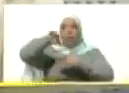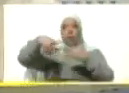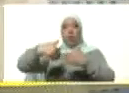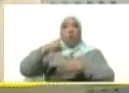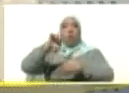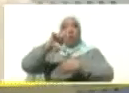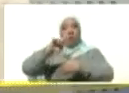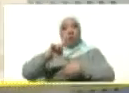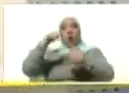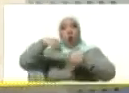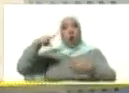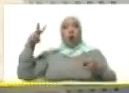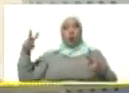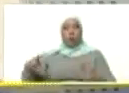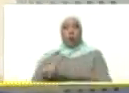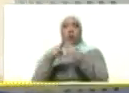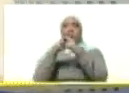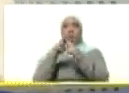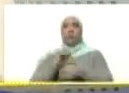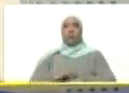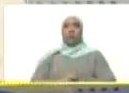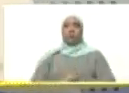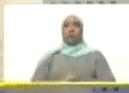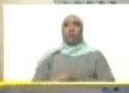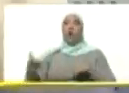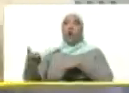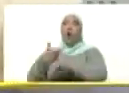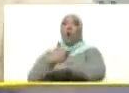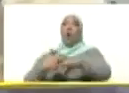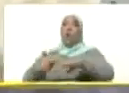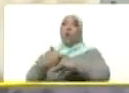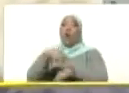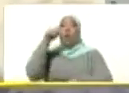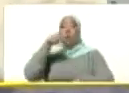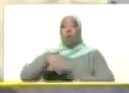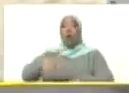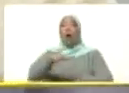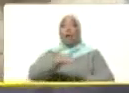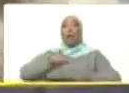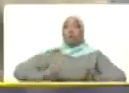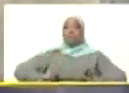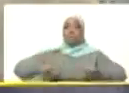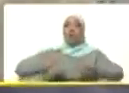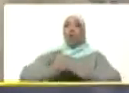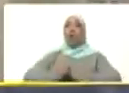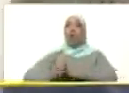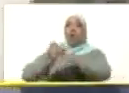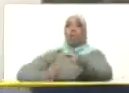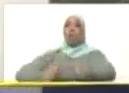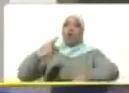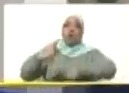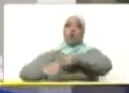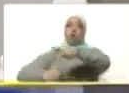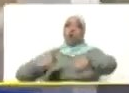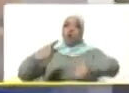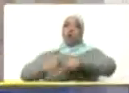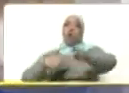Hoy estamos aquí, los gobiernos y los pueblos, que somos la vanguardia progresista